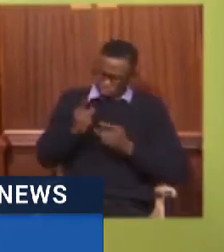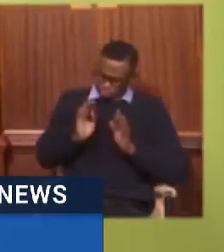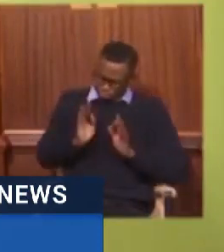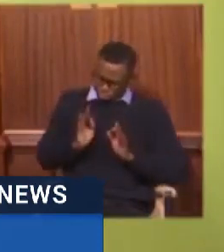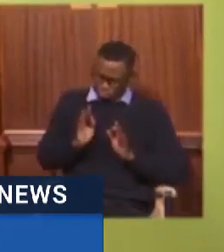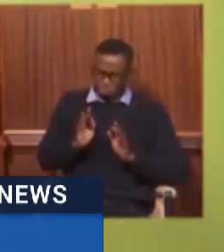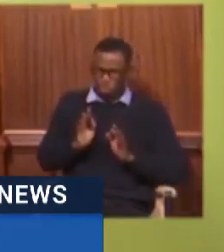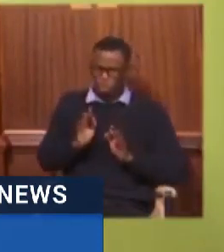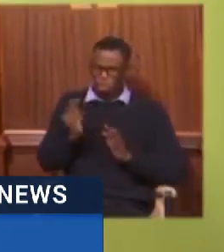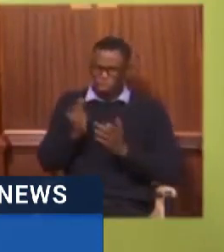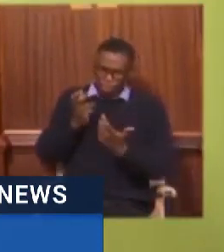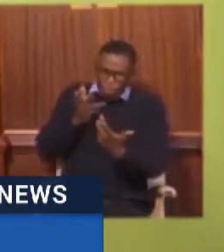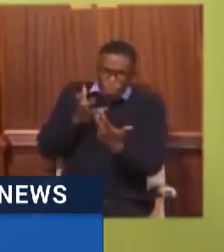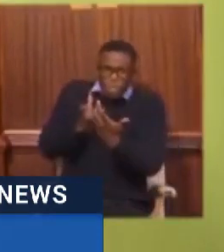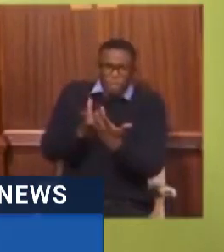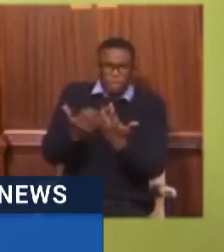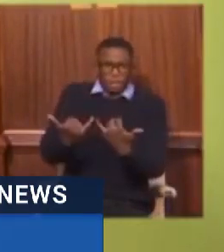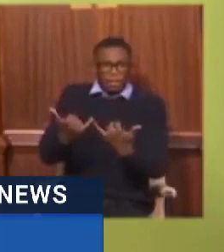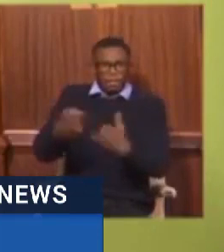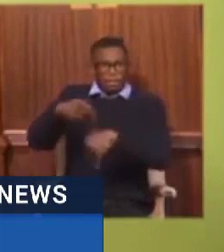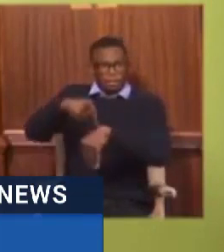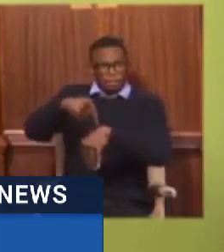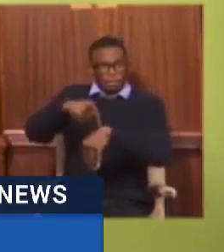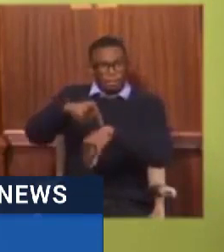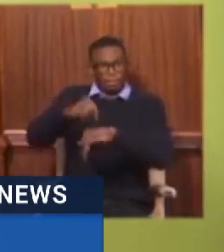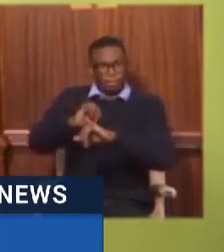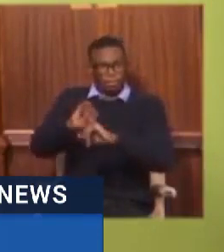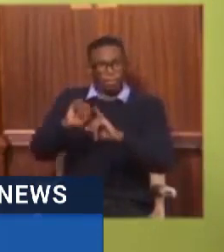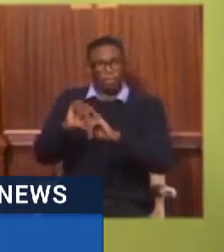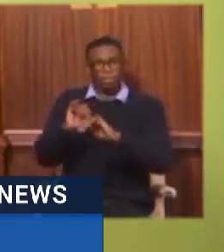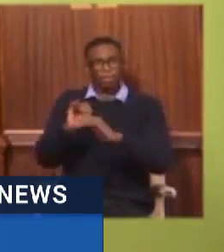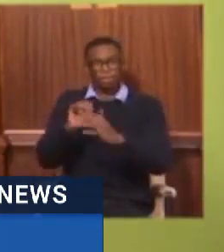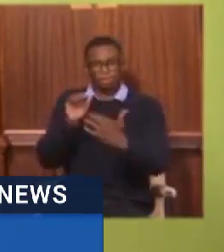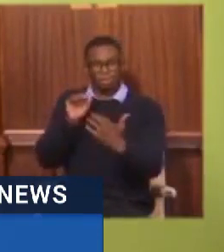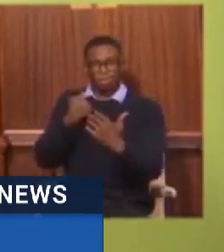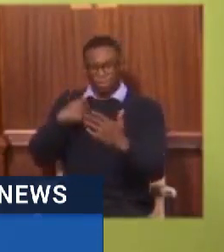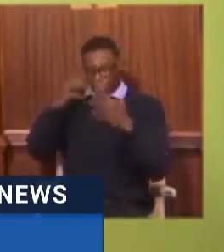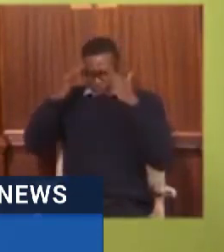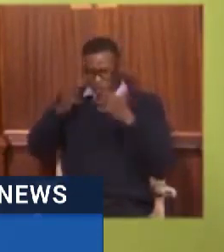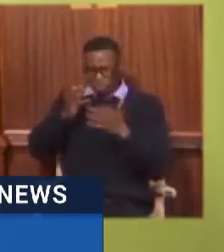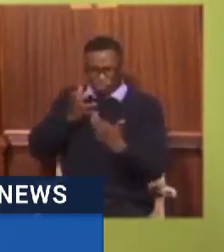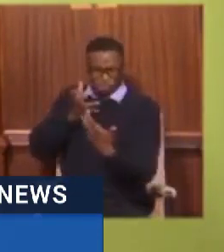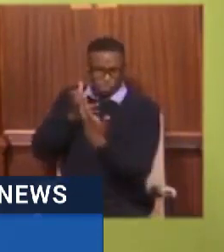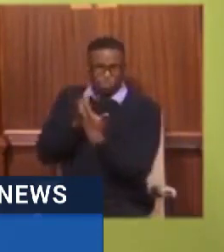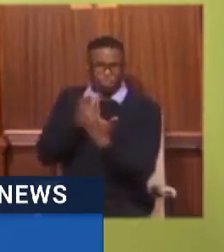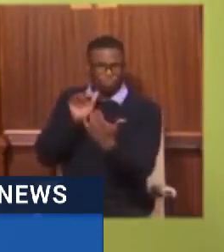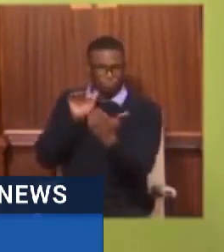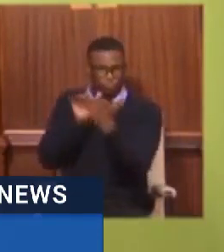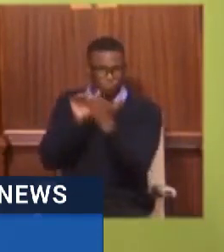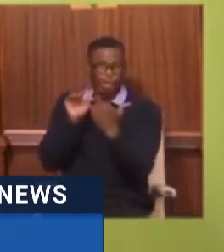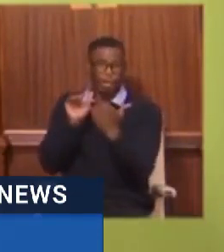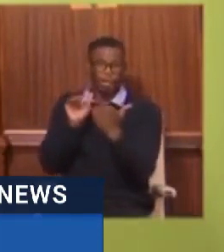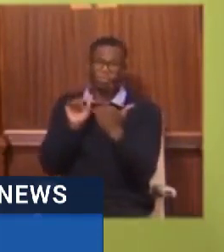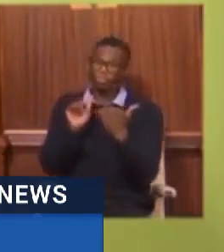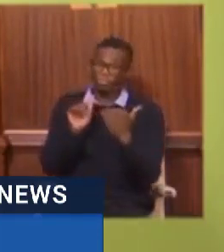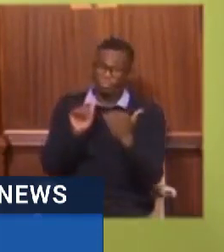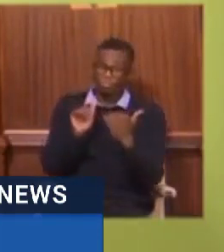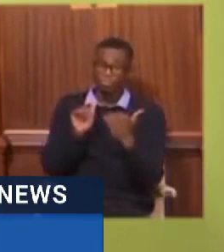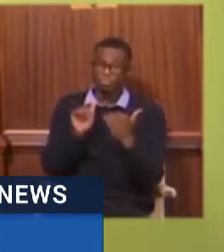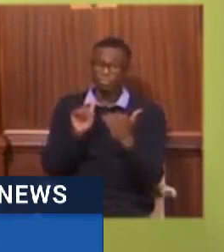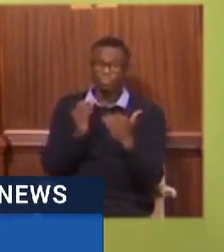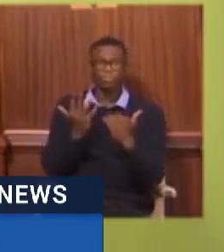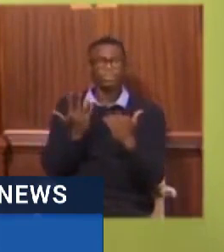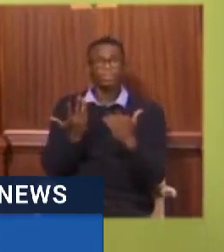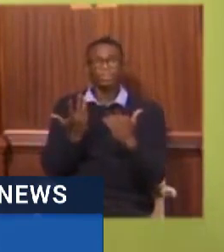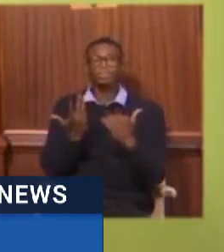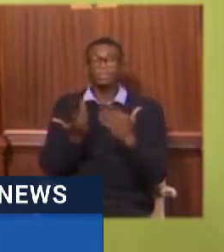La evidencia que tenemos es que la variante Delta está desplazando rápidamente a la variante Beta, que ha sido dominante en